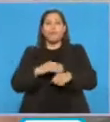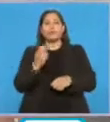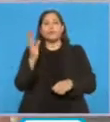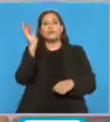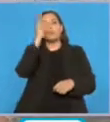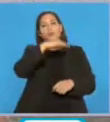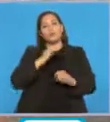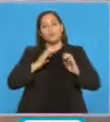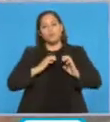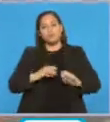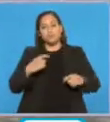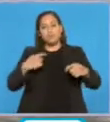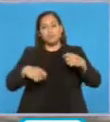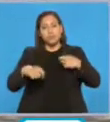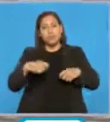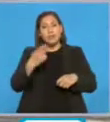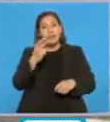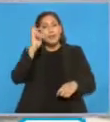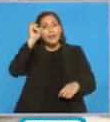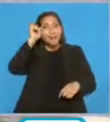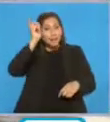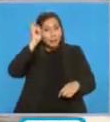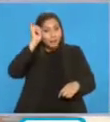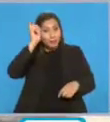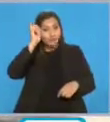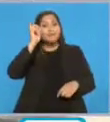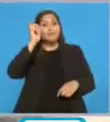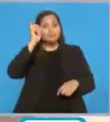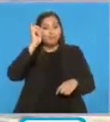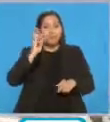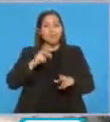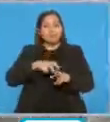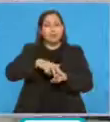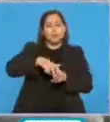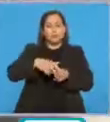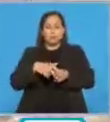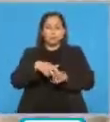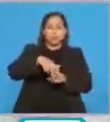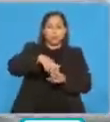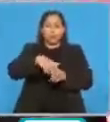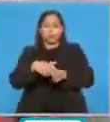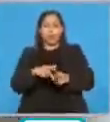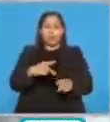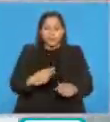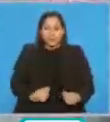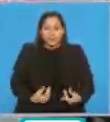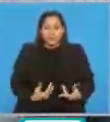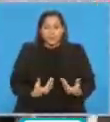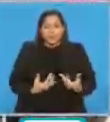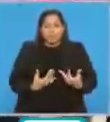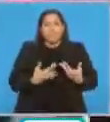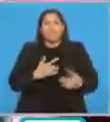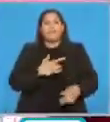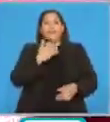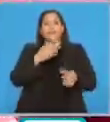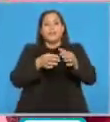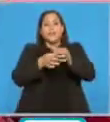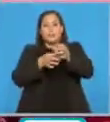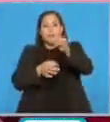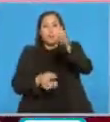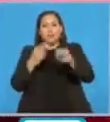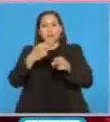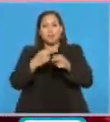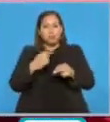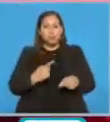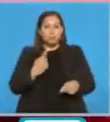a caminar, por lo mismo de que el caballo hace la función, pero ella lo siente en la columna y se le va